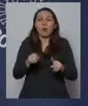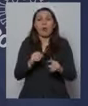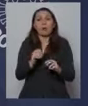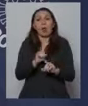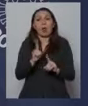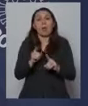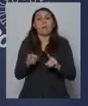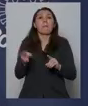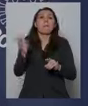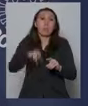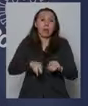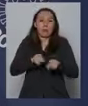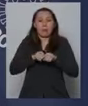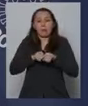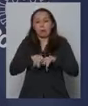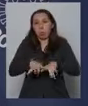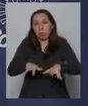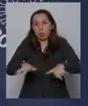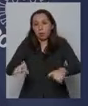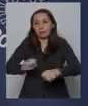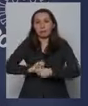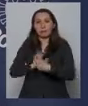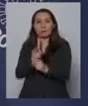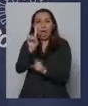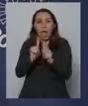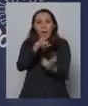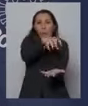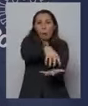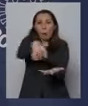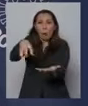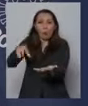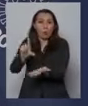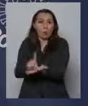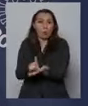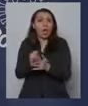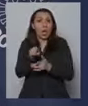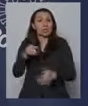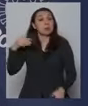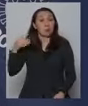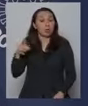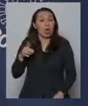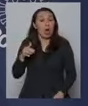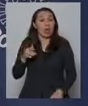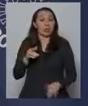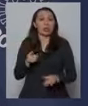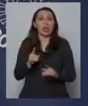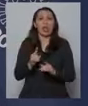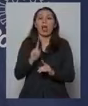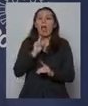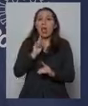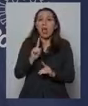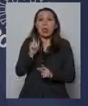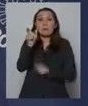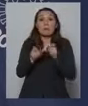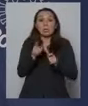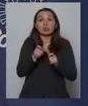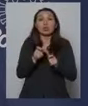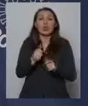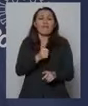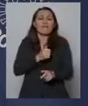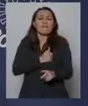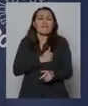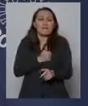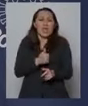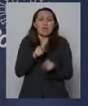tengamos brotes de coronavirus en algunos lugares. Ellos son fundamentales, ellos son a quienes escuchan sus